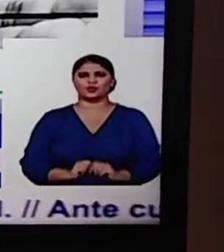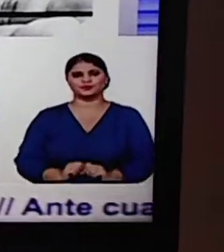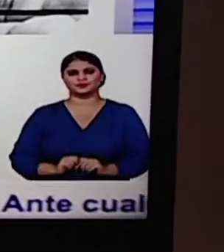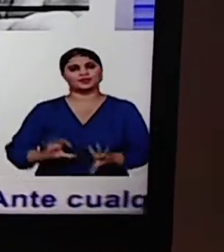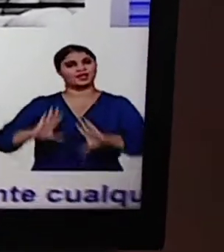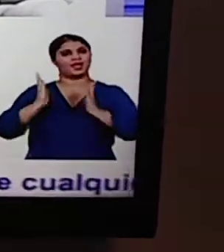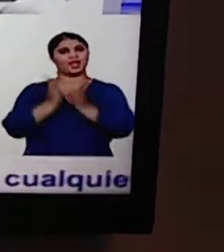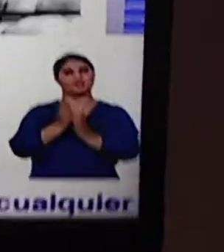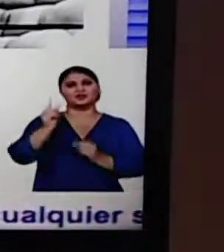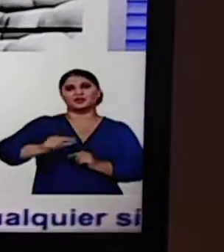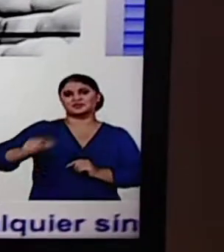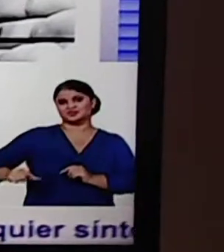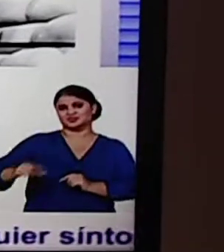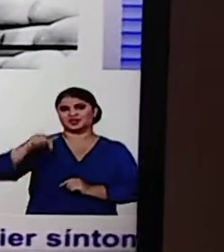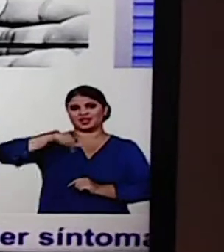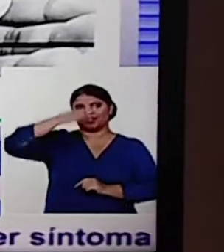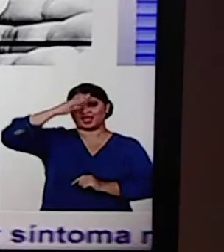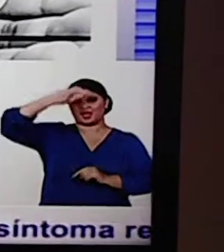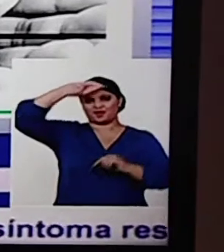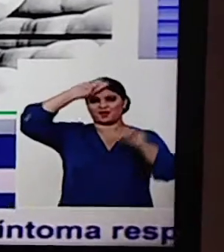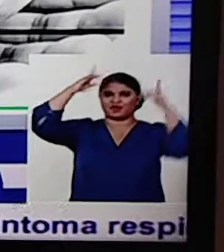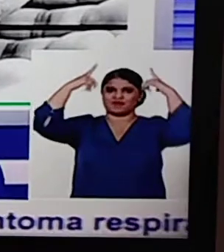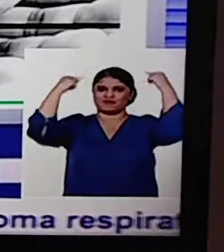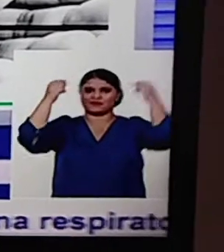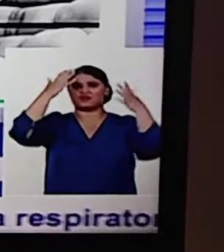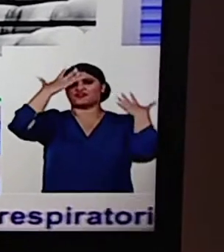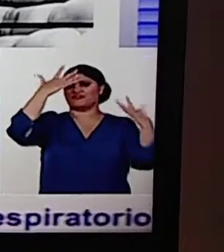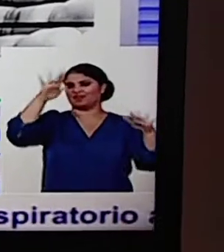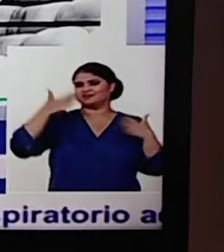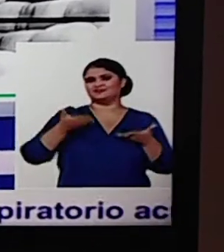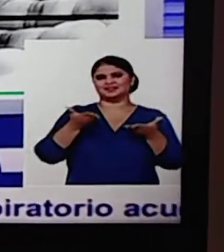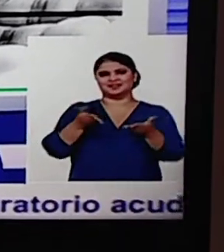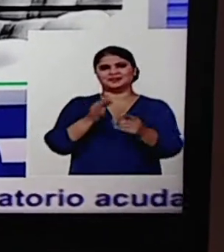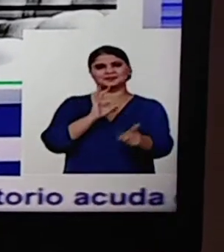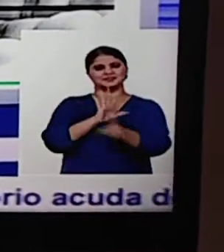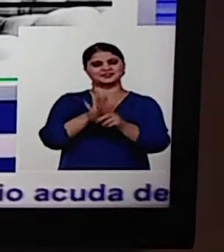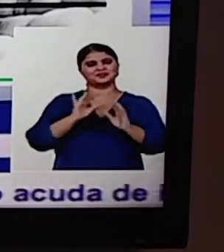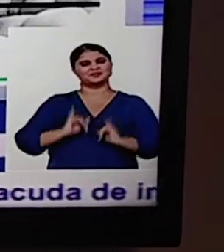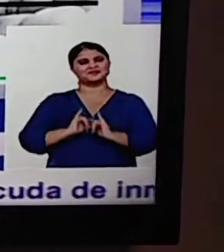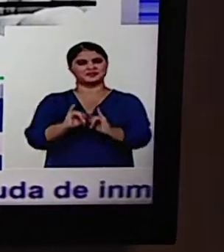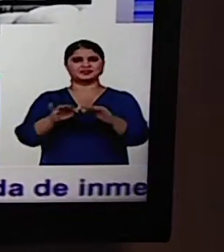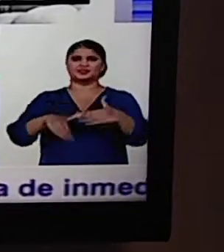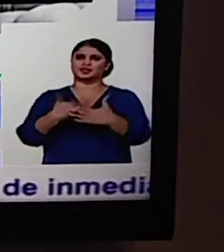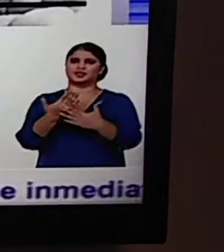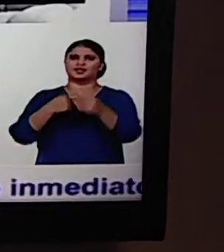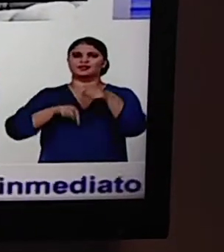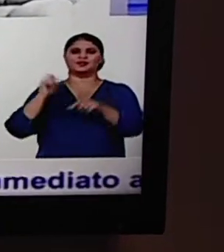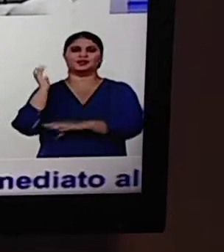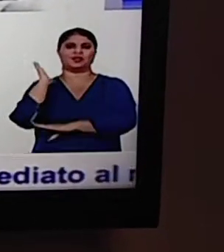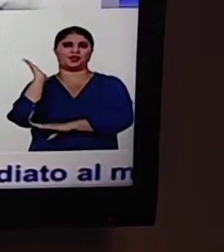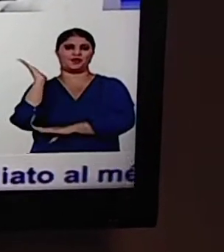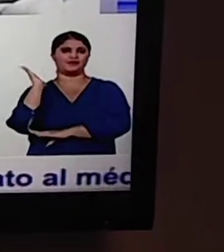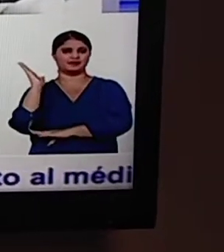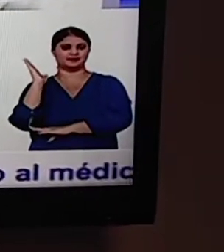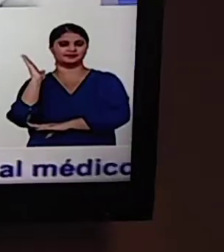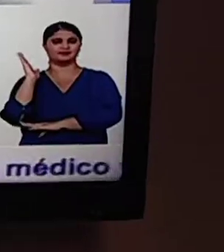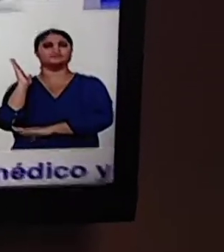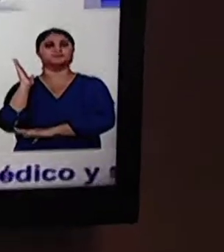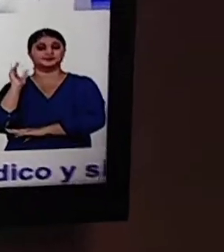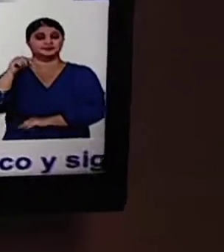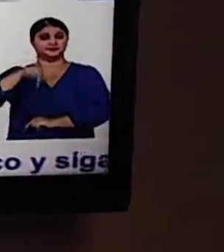salud, nuestra admiración y reconocimiento en su día. Con este homenaje comenzamos la conferencia de prensa para el análisis de la